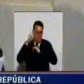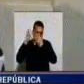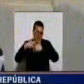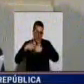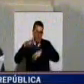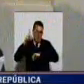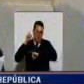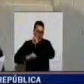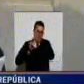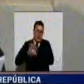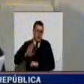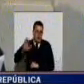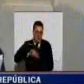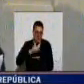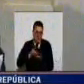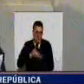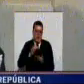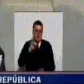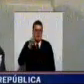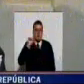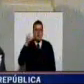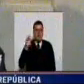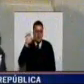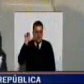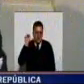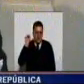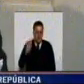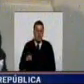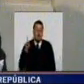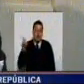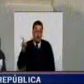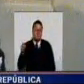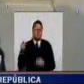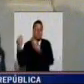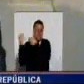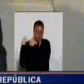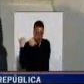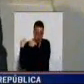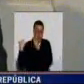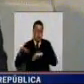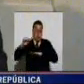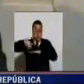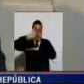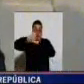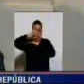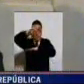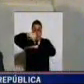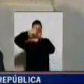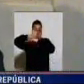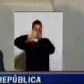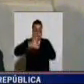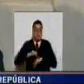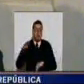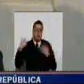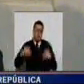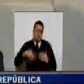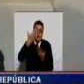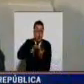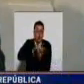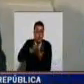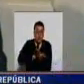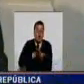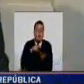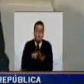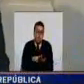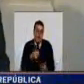y codirector ejecutivo de la empresa de infraestructura de Brookfield. Hay muchos documentos en Toronto